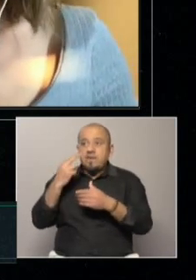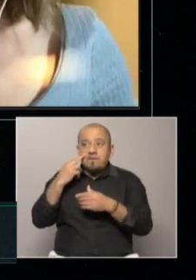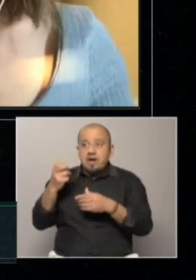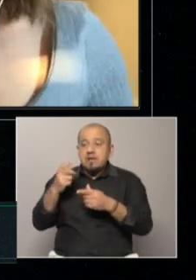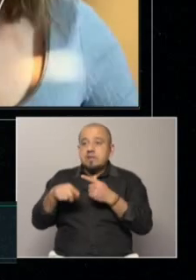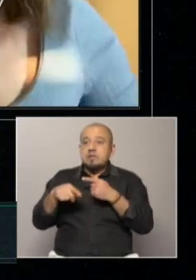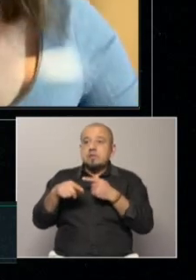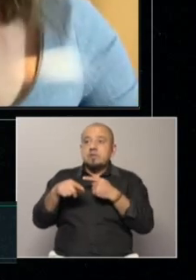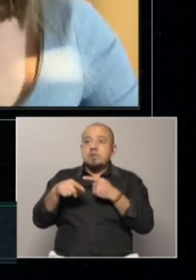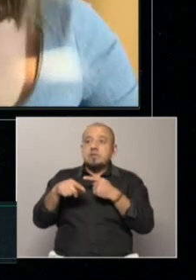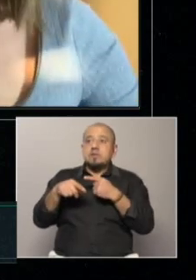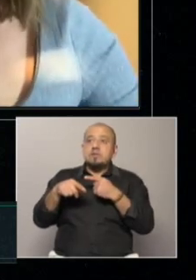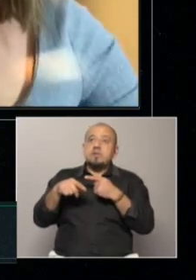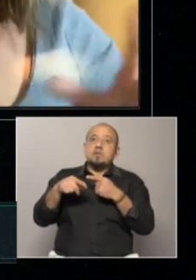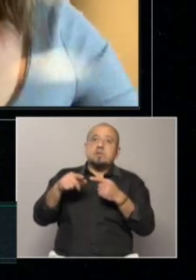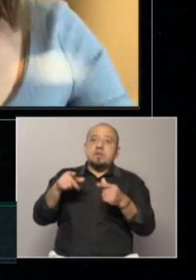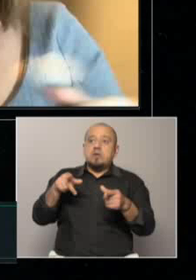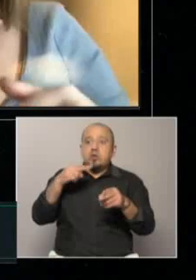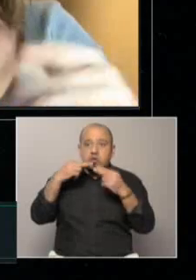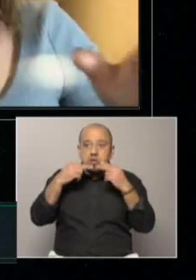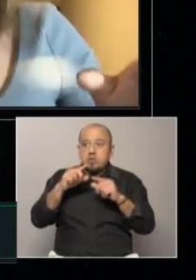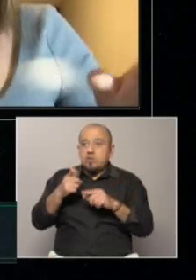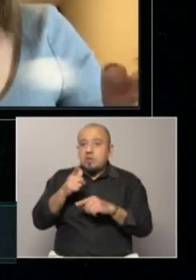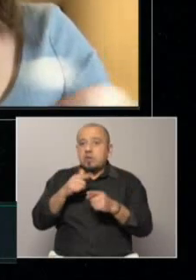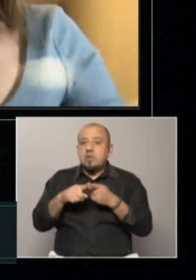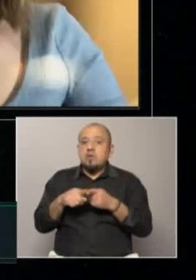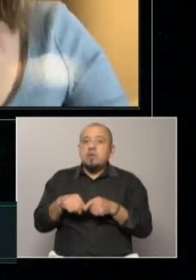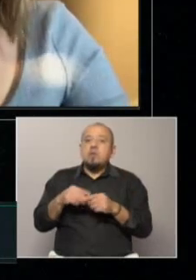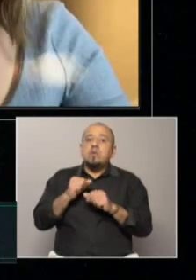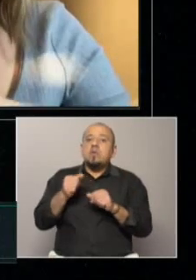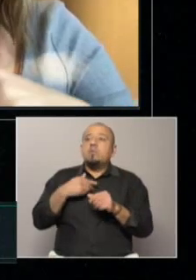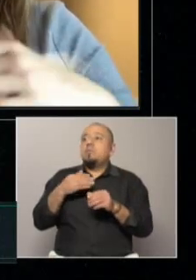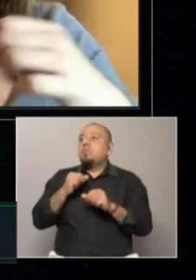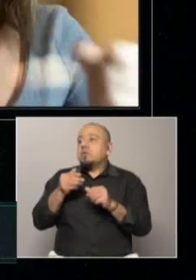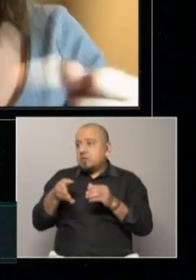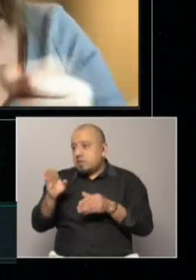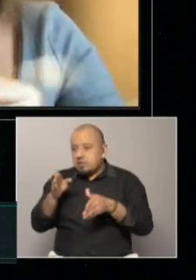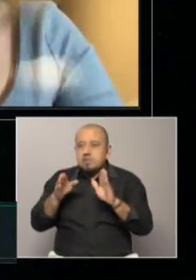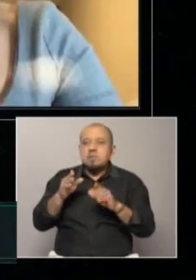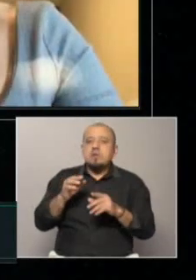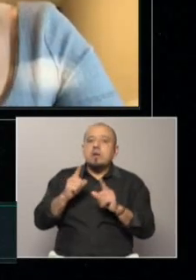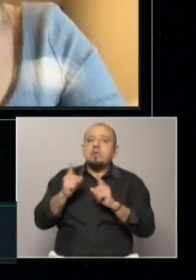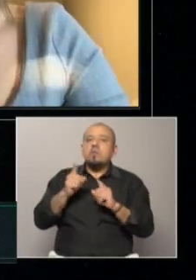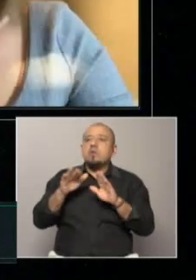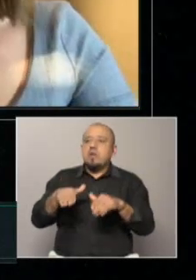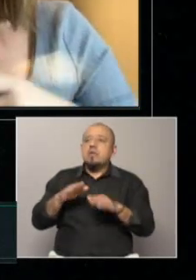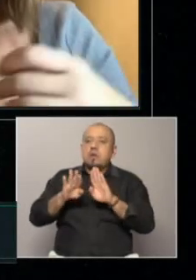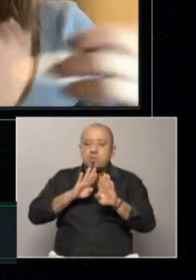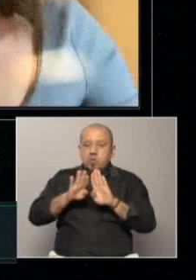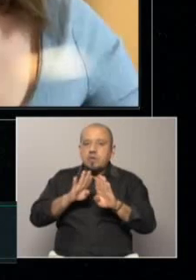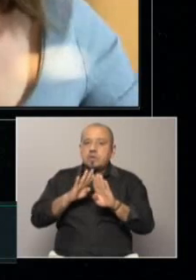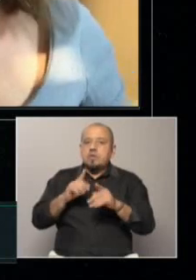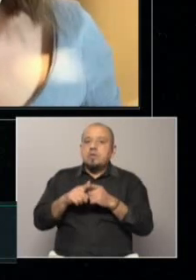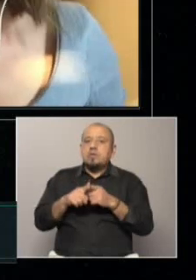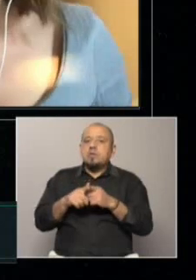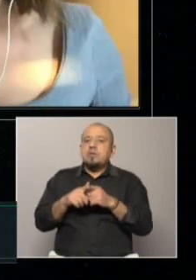restaurantes. Pero de a poquito, como existe el takeaway que vos podés ir a comprar, ahora ya algunos se quedan en la puerta, en